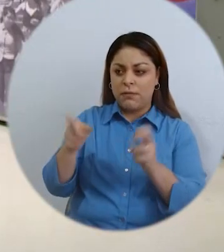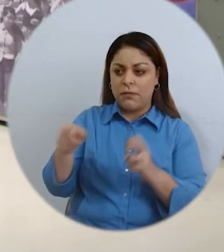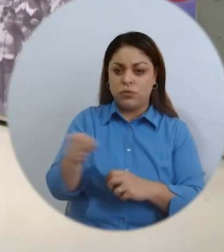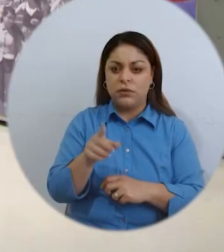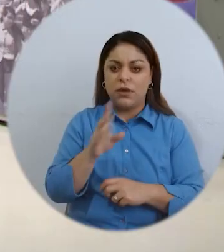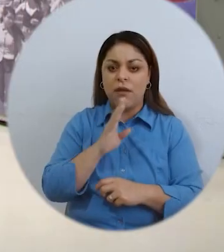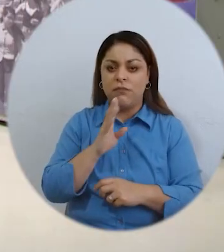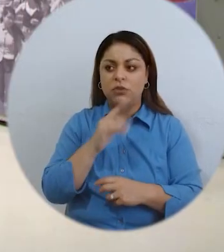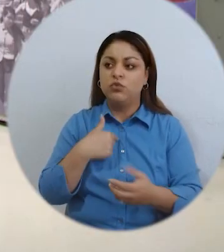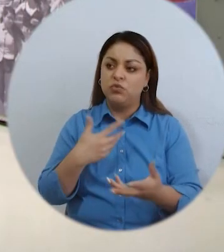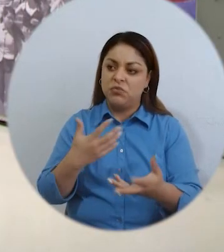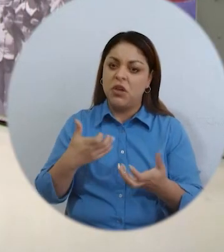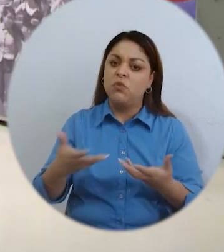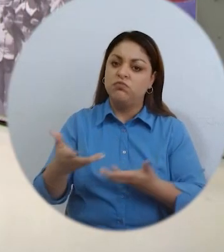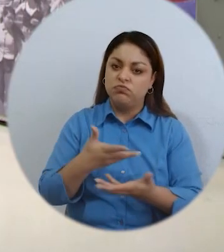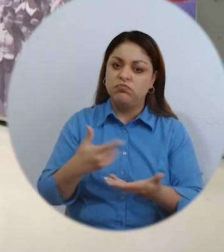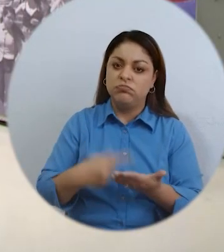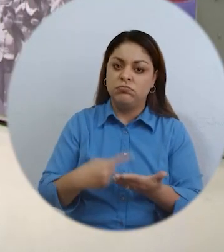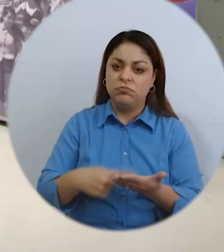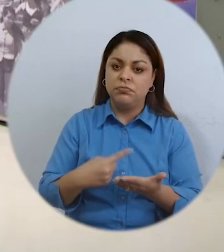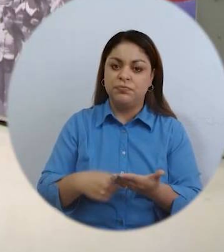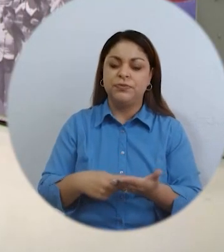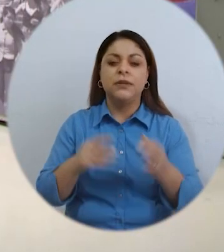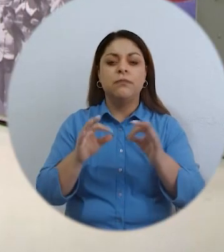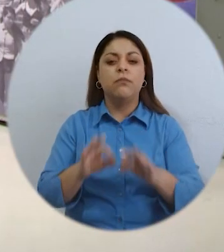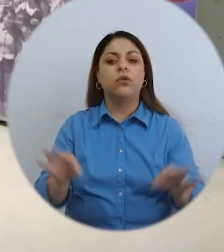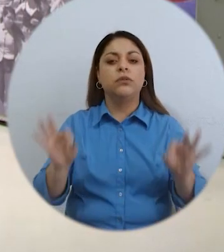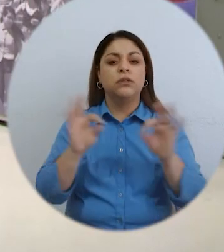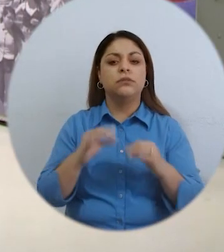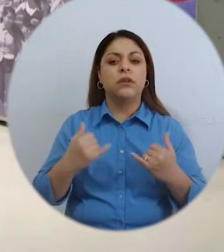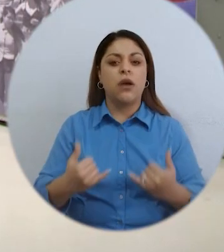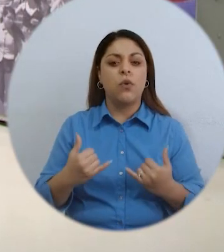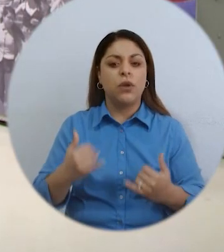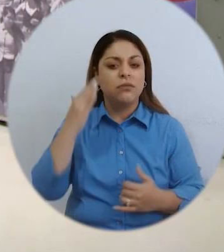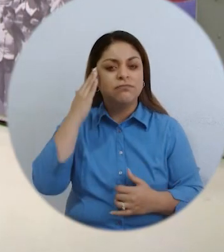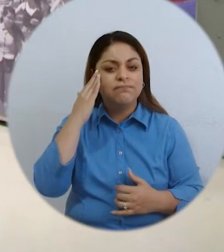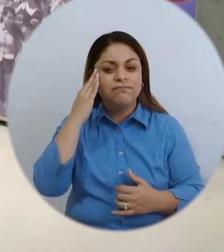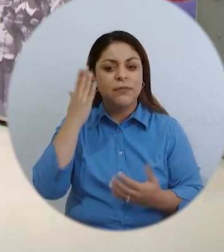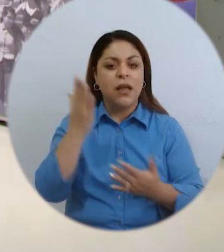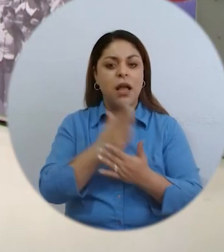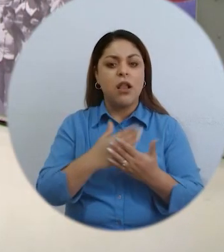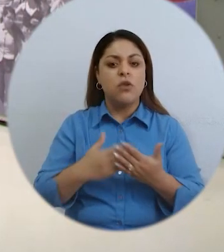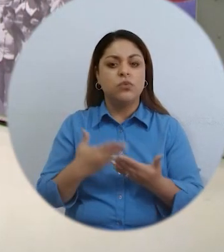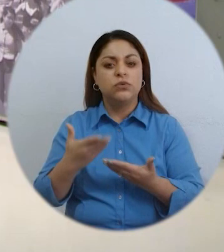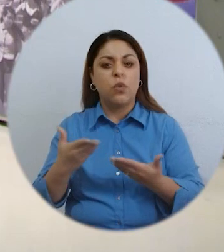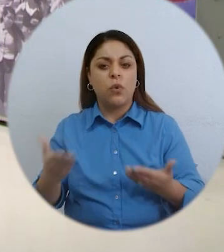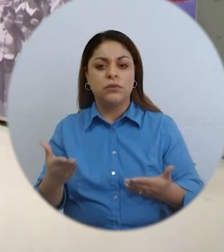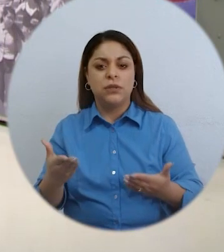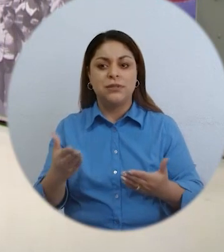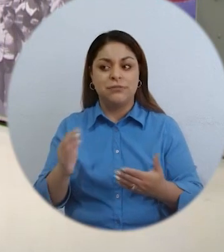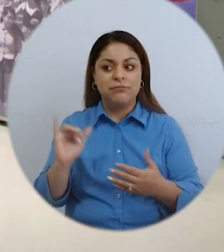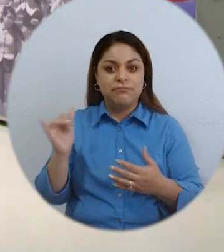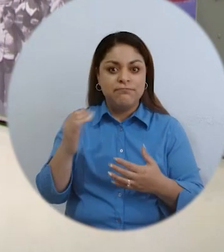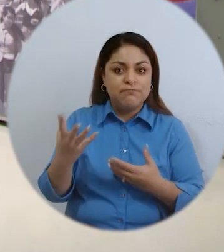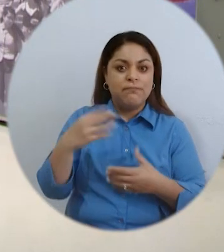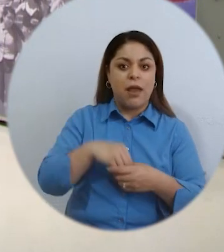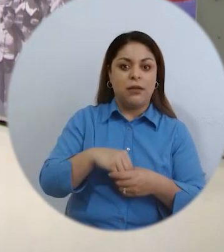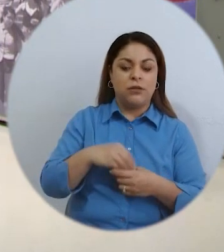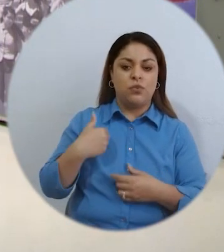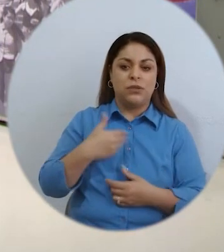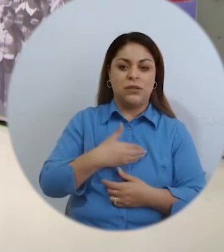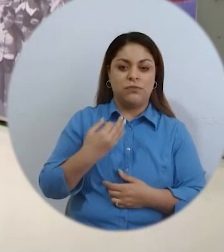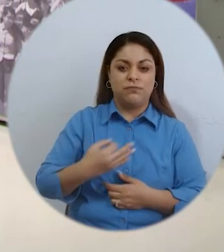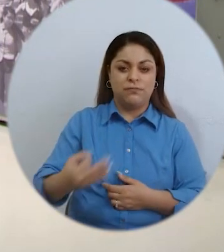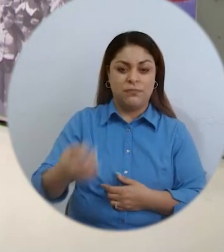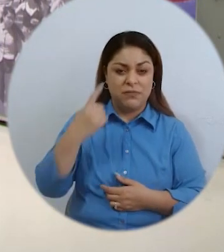gustaría abordar, porque tal vez, ¿verdad?, aquí lo más importante es tomar conciencia de algunas cosas que son tan parte de nuestra